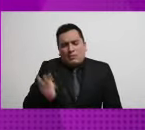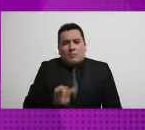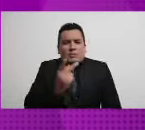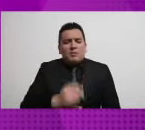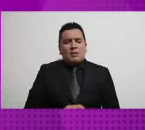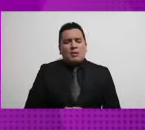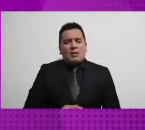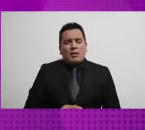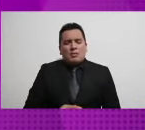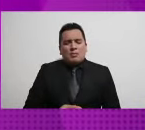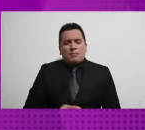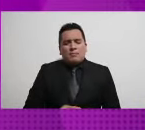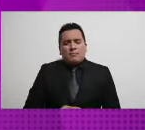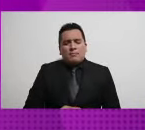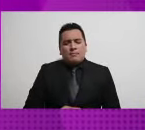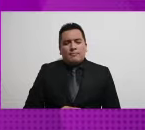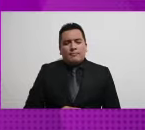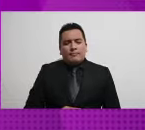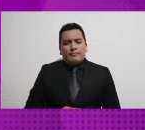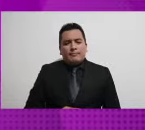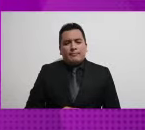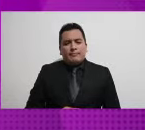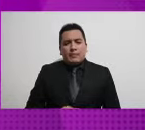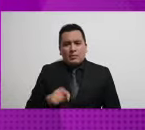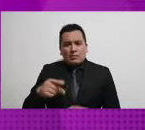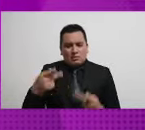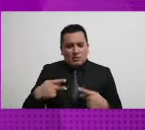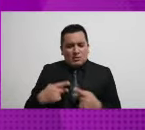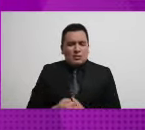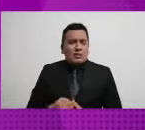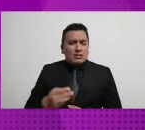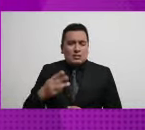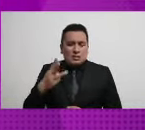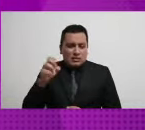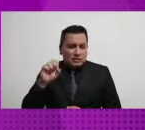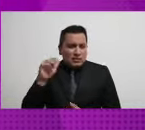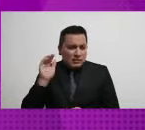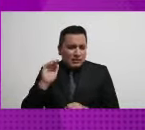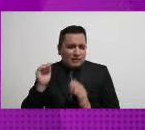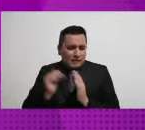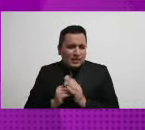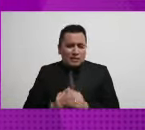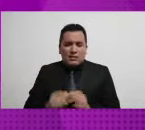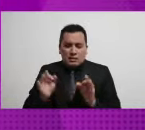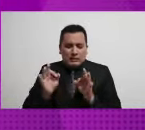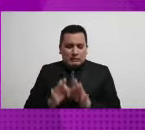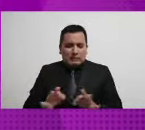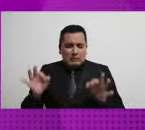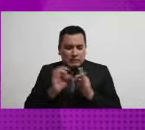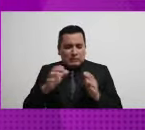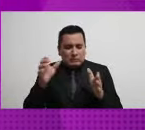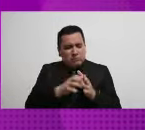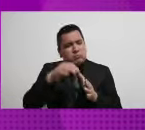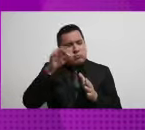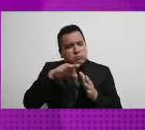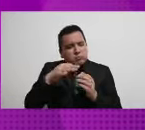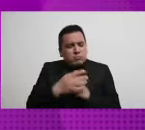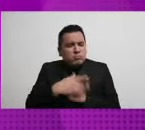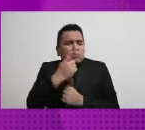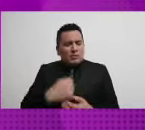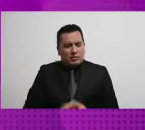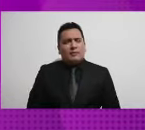quisiera preguntarle, ¿por qué es importante que este número tan nutrido de personas participen en las